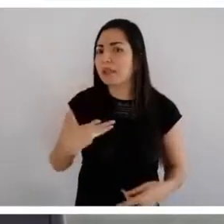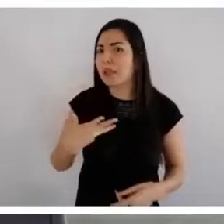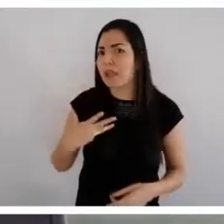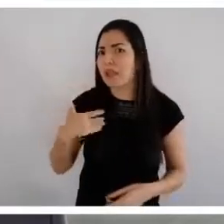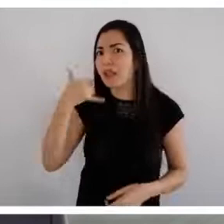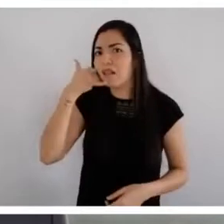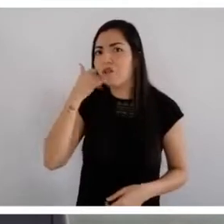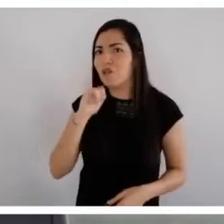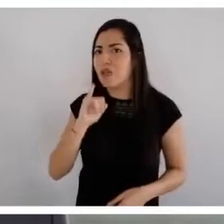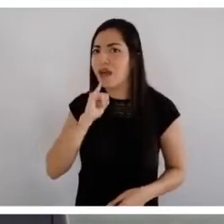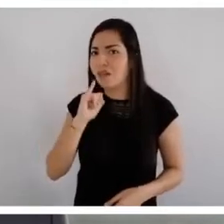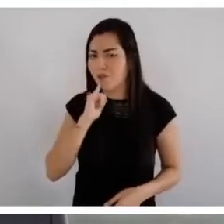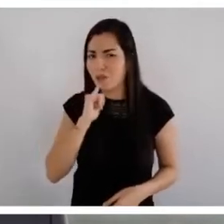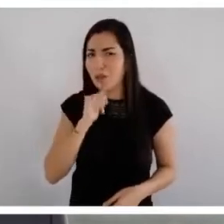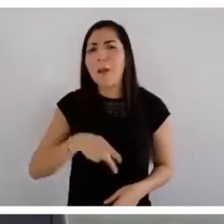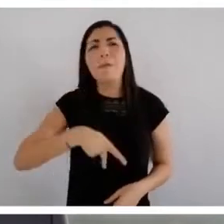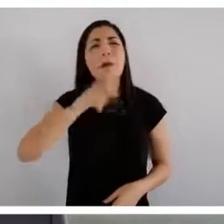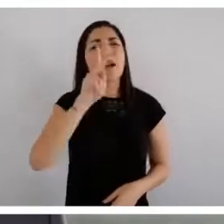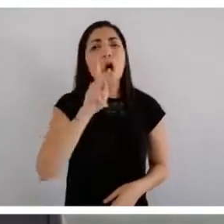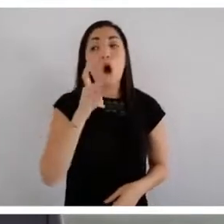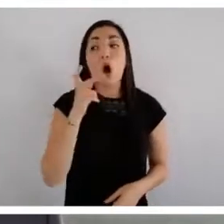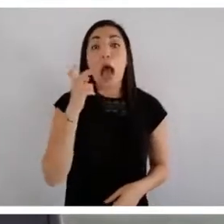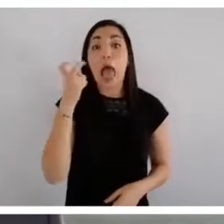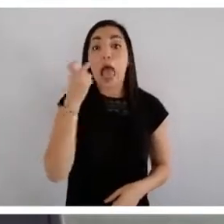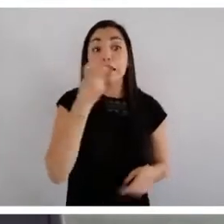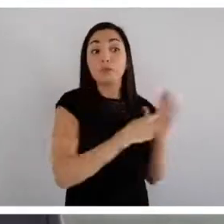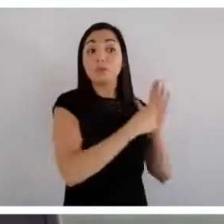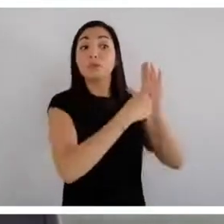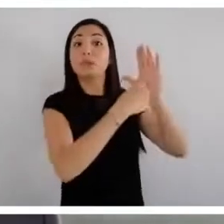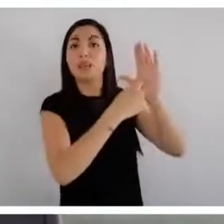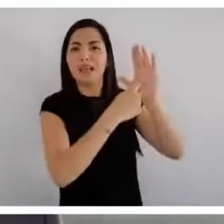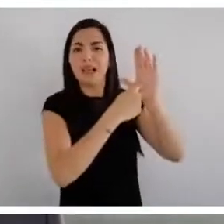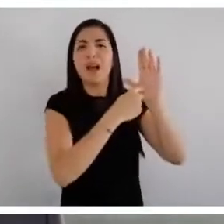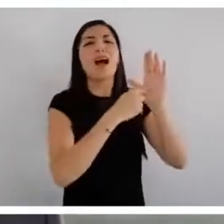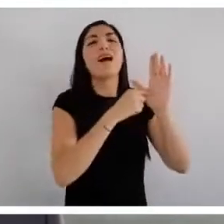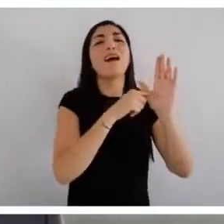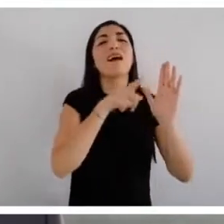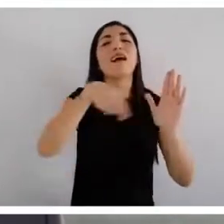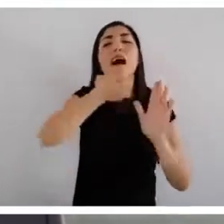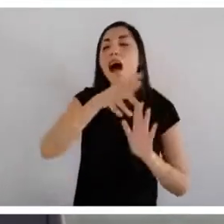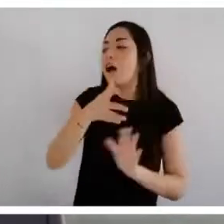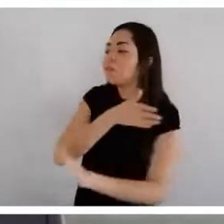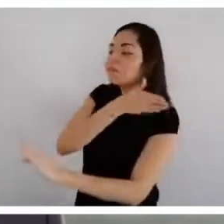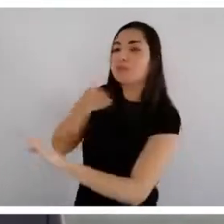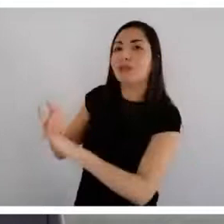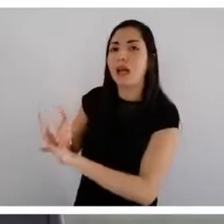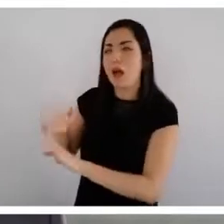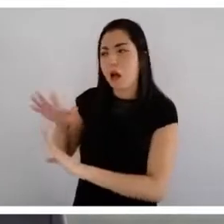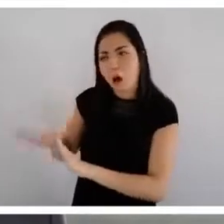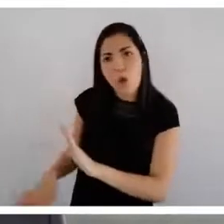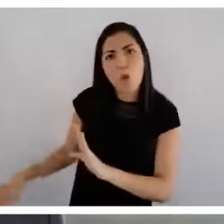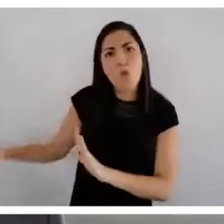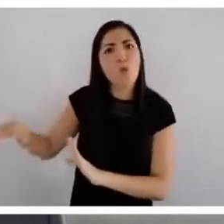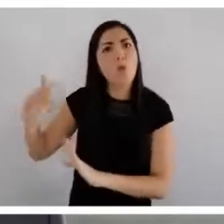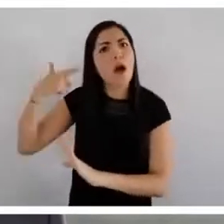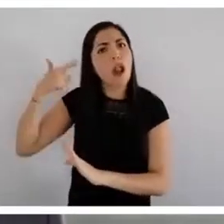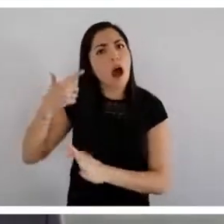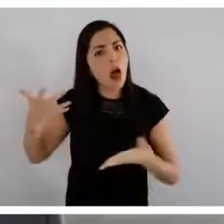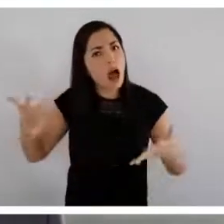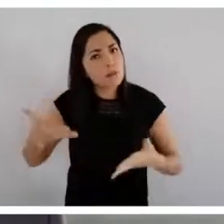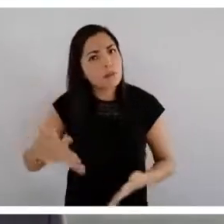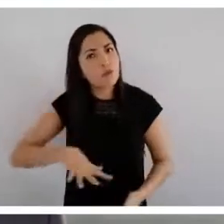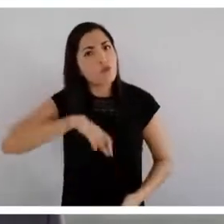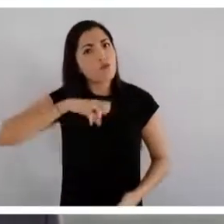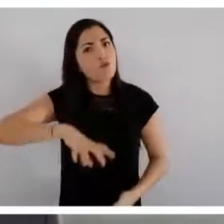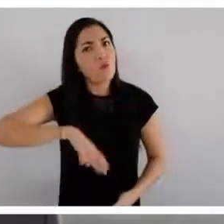Pero es más preocupante aún que estos datos hayan sido utilizados para politizar el tema, demeritando y descalificando el esfuerzo que la sociedad tapatía ha